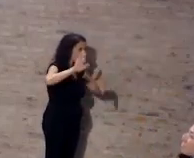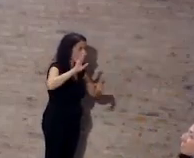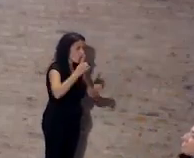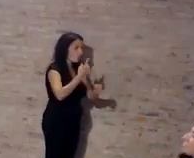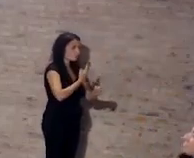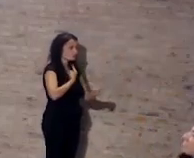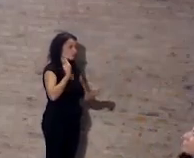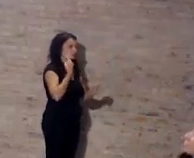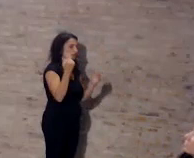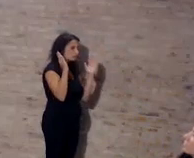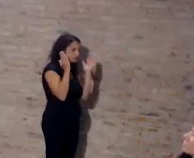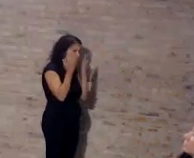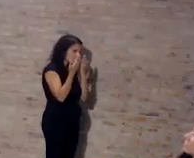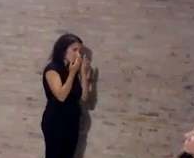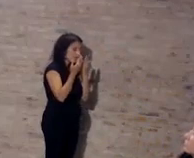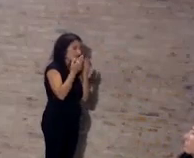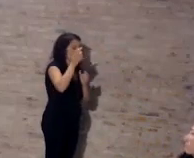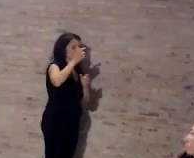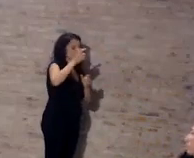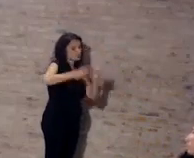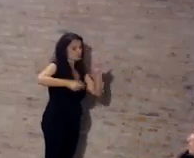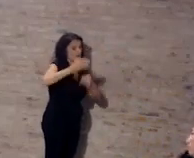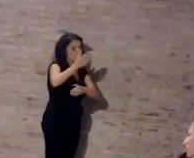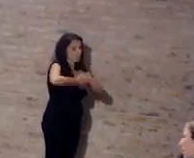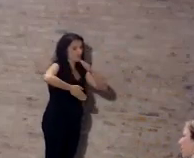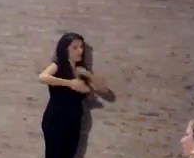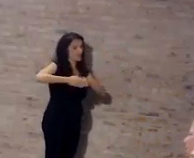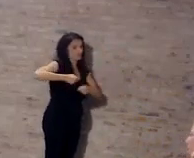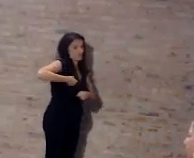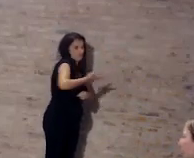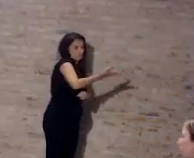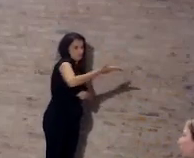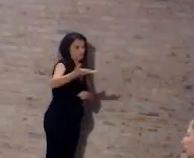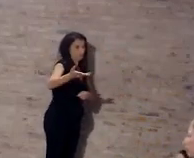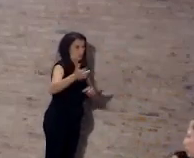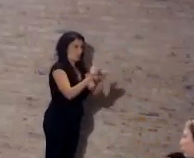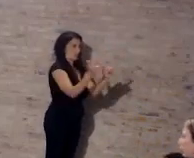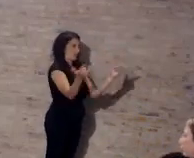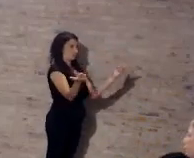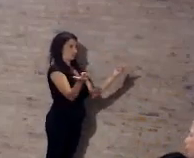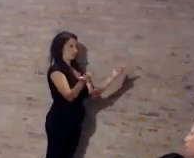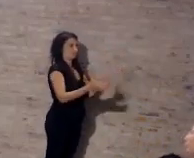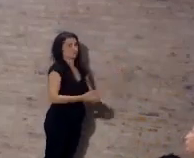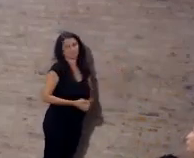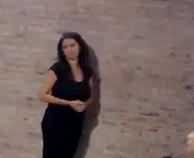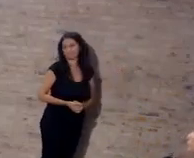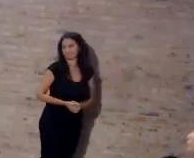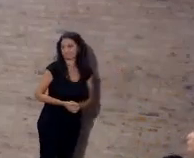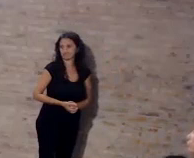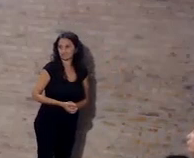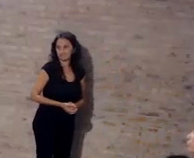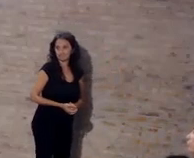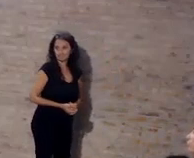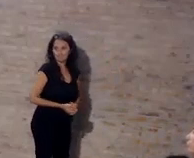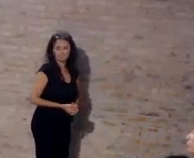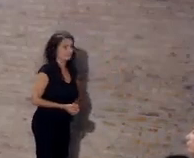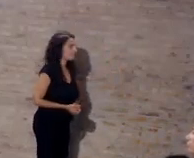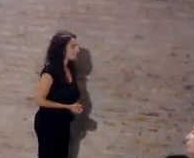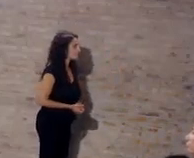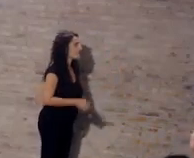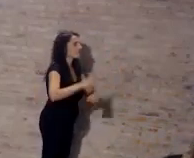y la ausencia justamente de las personas con discapacidad en la vía pública en la calle eh